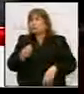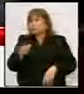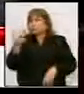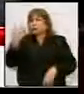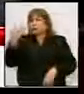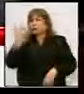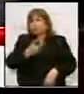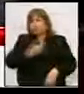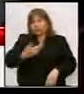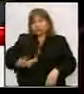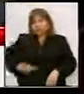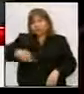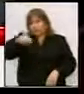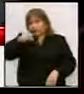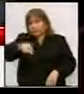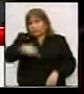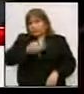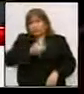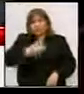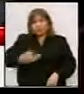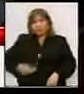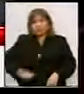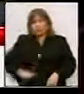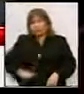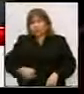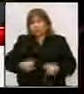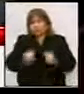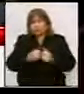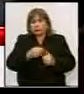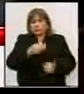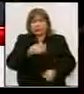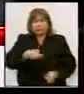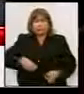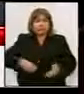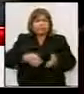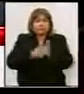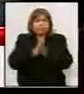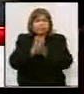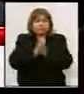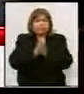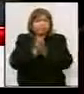anterior y este gobierno, junto con el ministro Mostajo, estaban